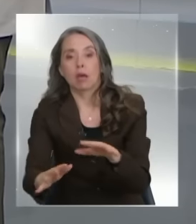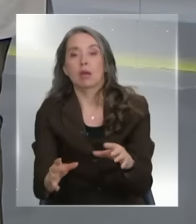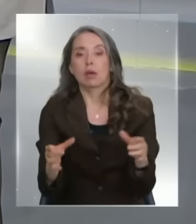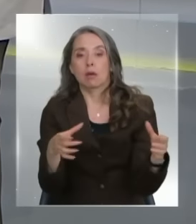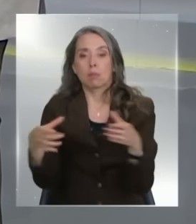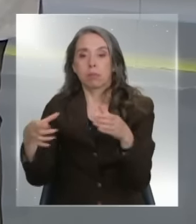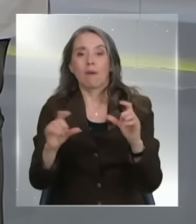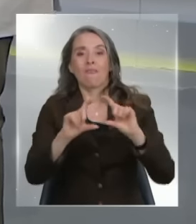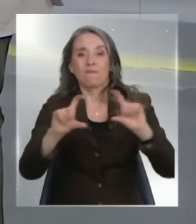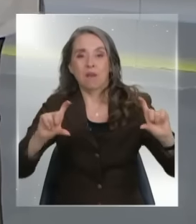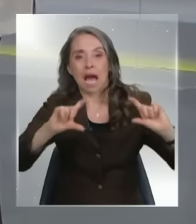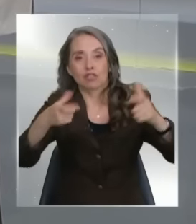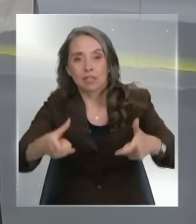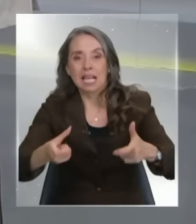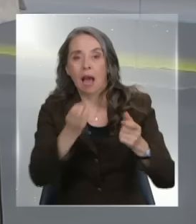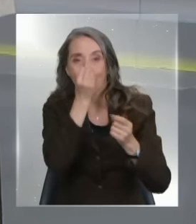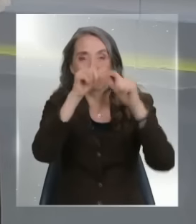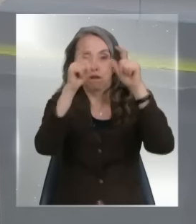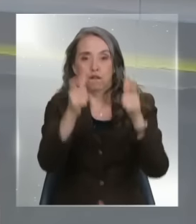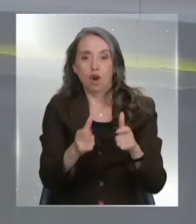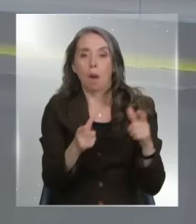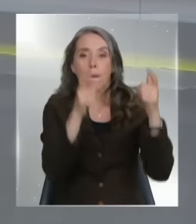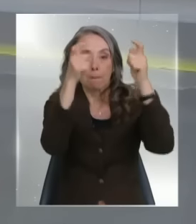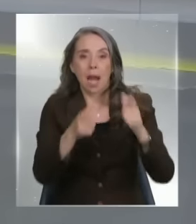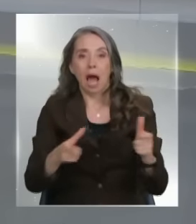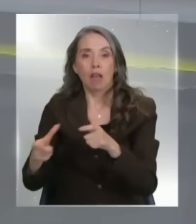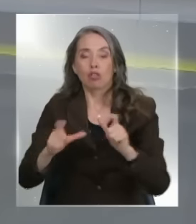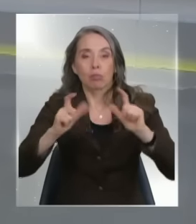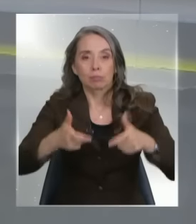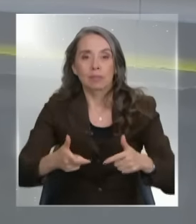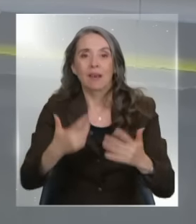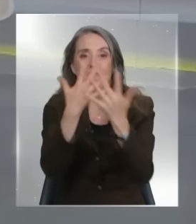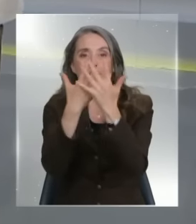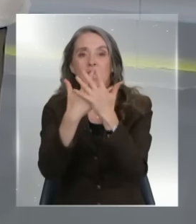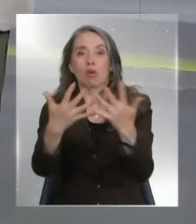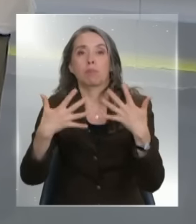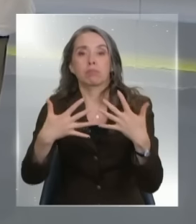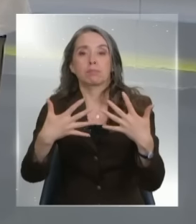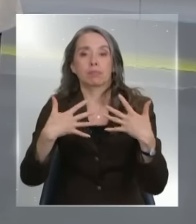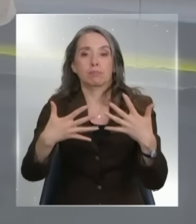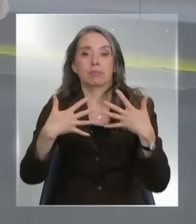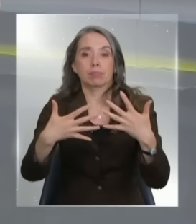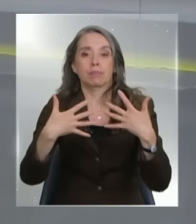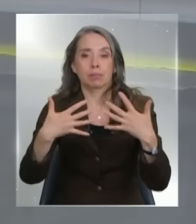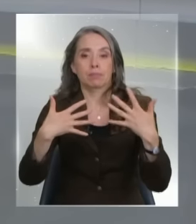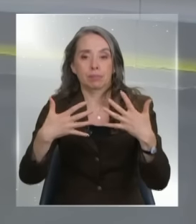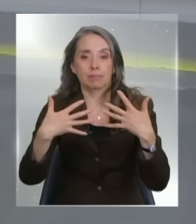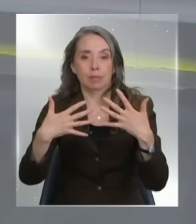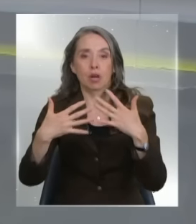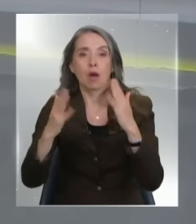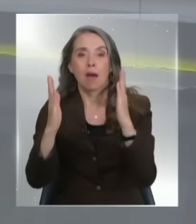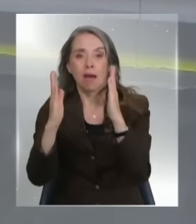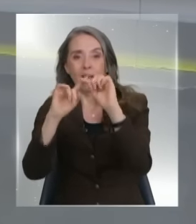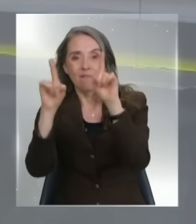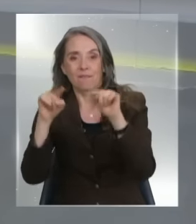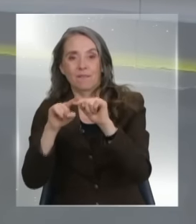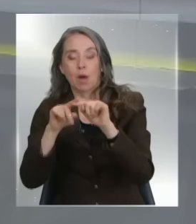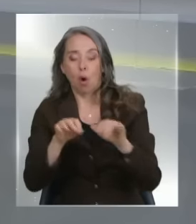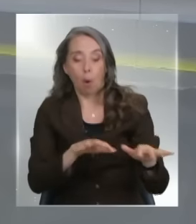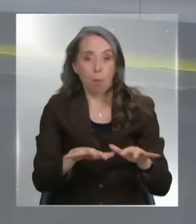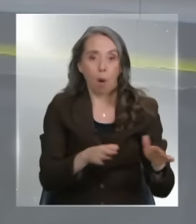inestables, vasos, floreros, vajilla. Los vidrios en las ventanas empiezan a colapsar y se desplazan de su lugar, algunos